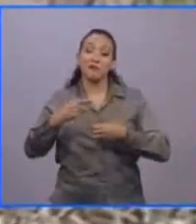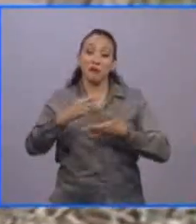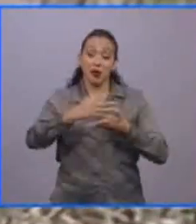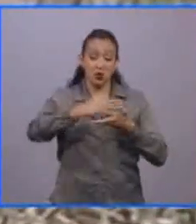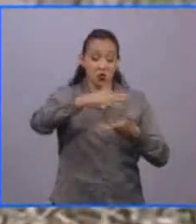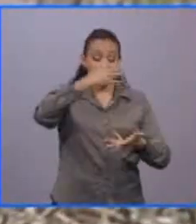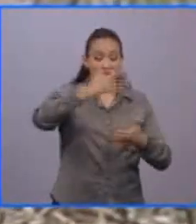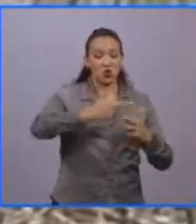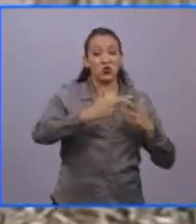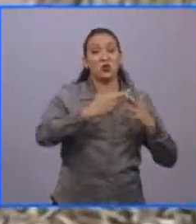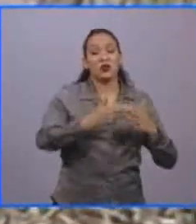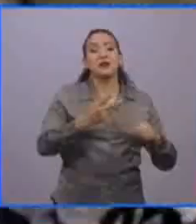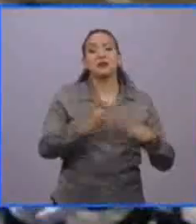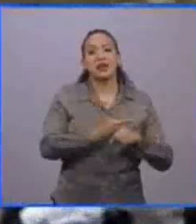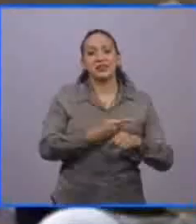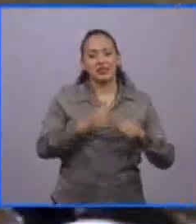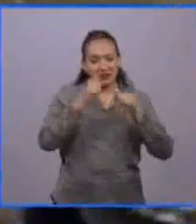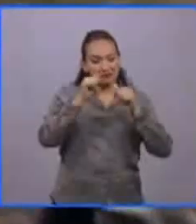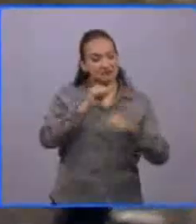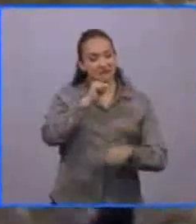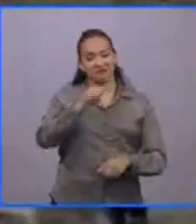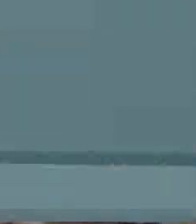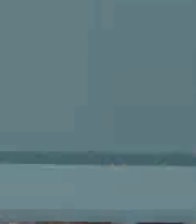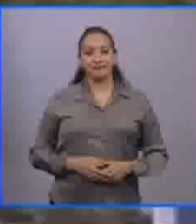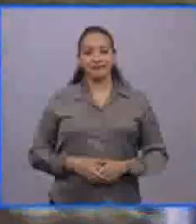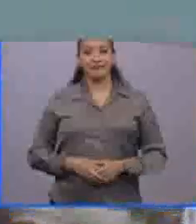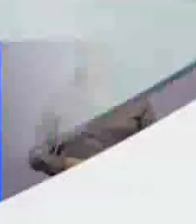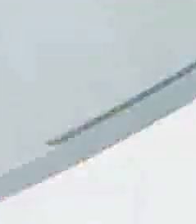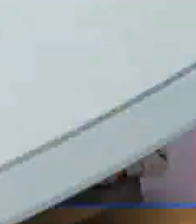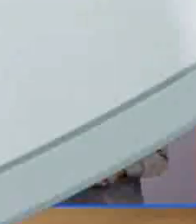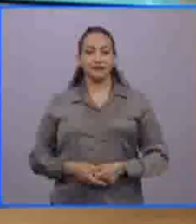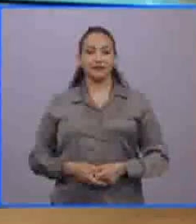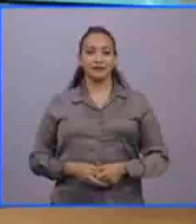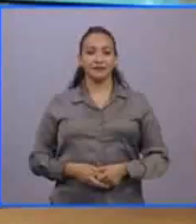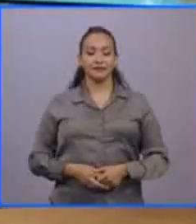mayoría de ellos siguen en la impunidad.